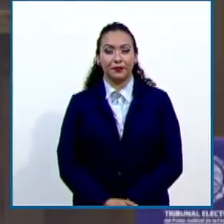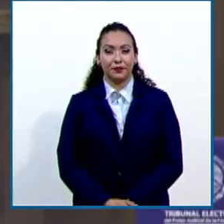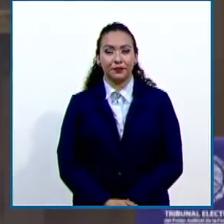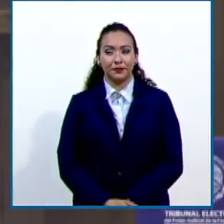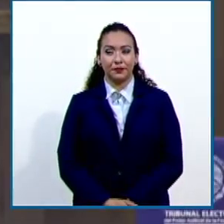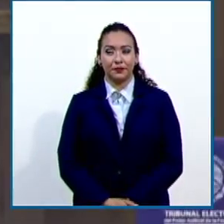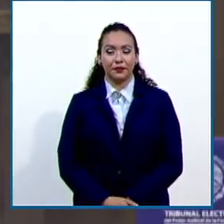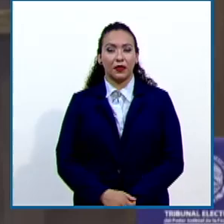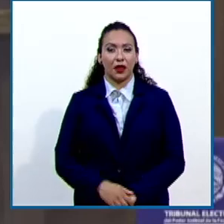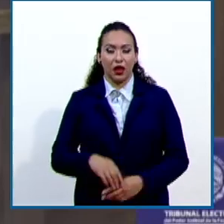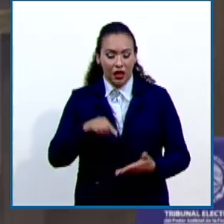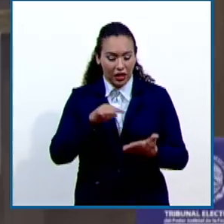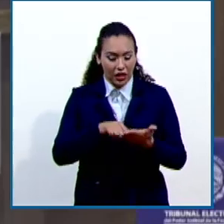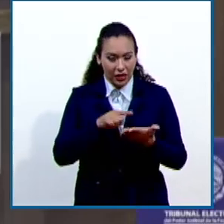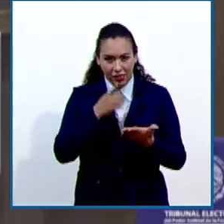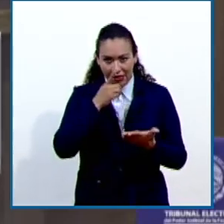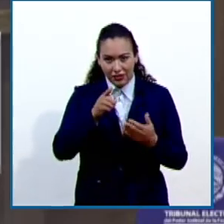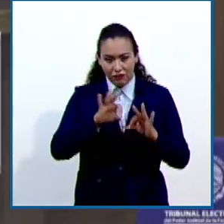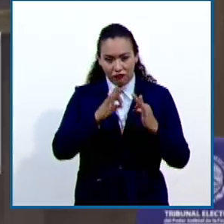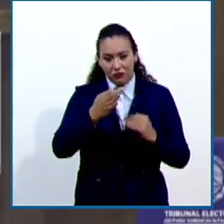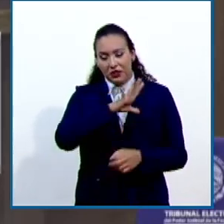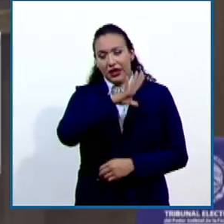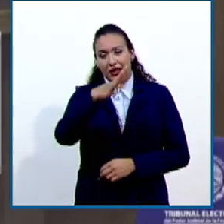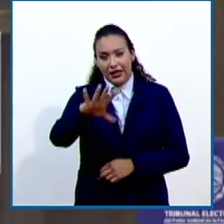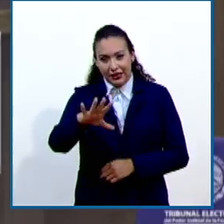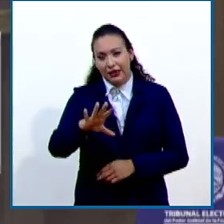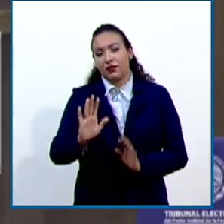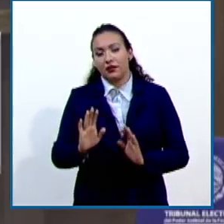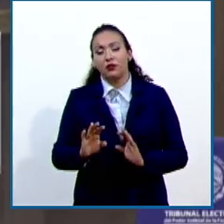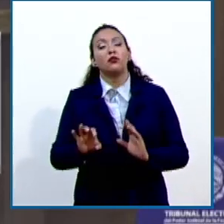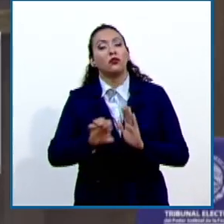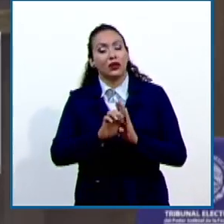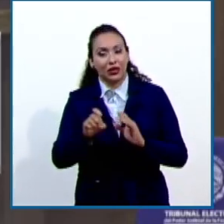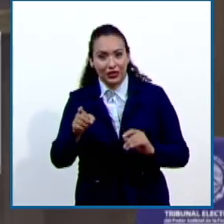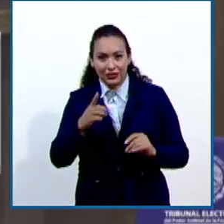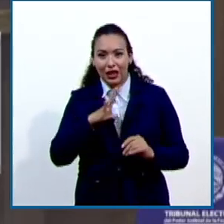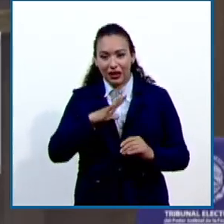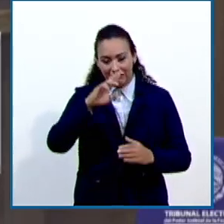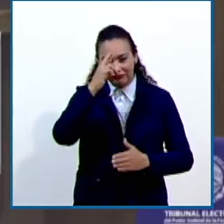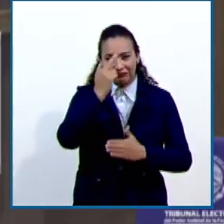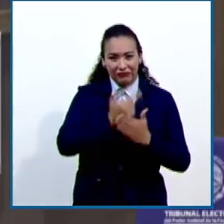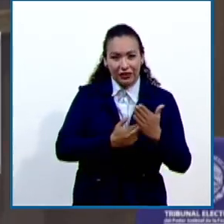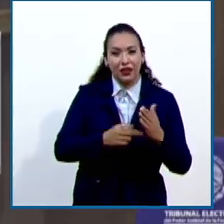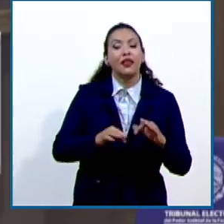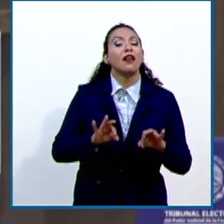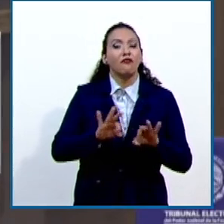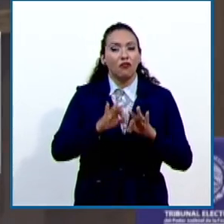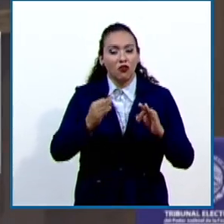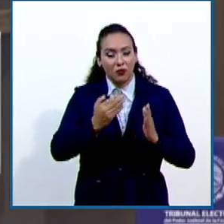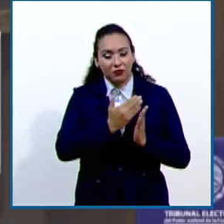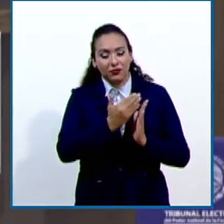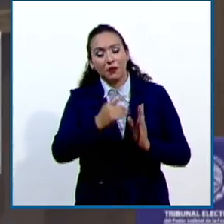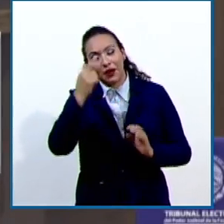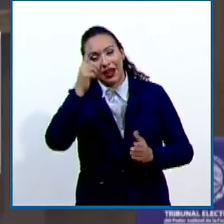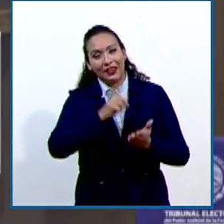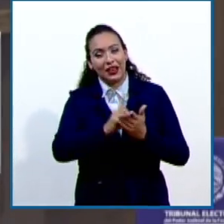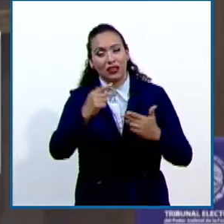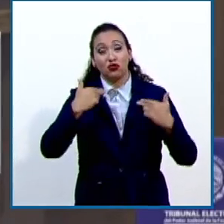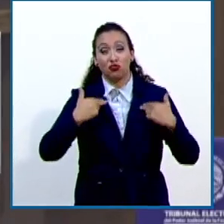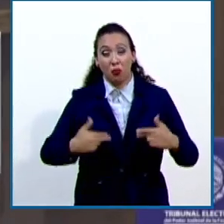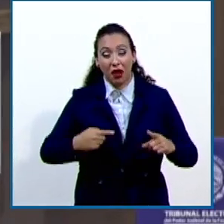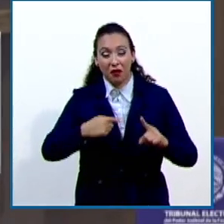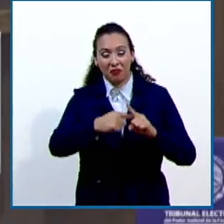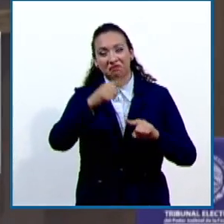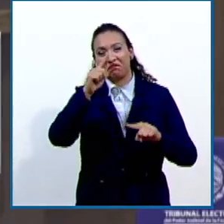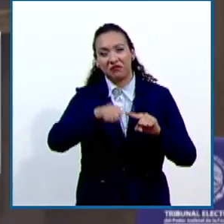La parte actora expone de manera general aspectos sobre la posible vulneración de los principios de progresividad de los derechos humanos y de una